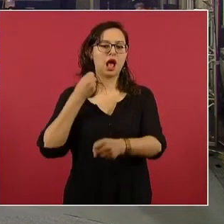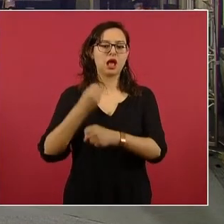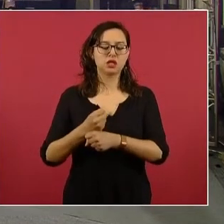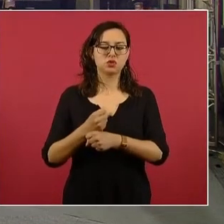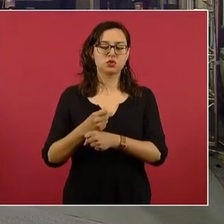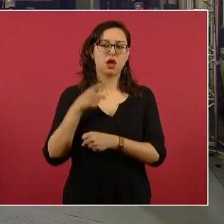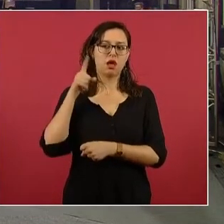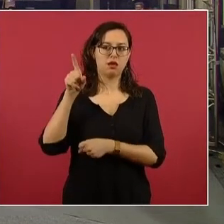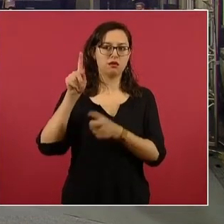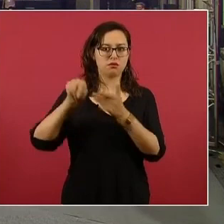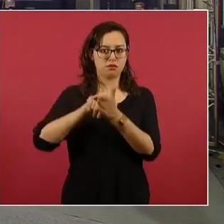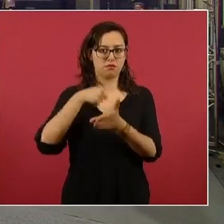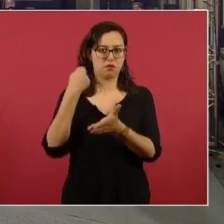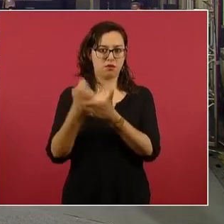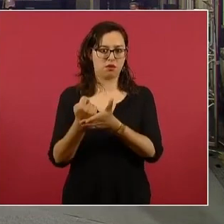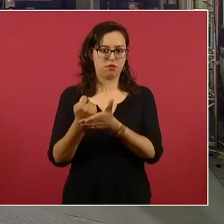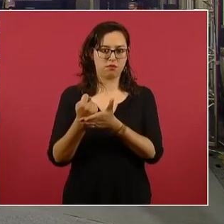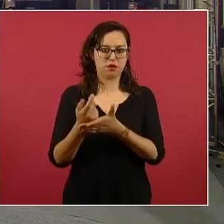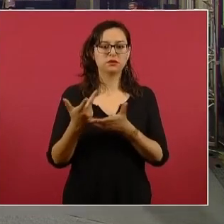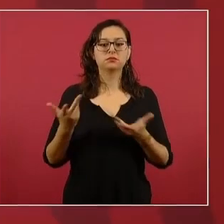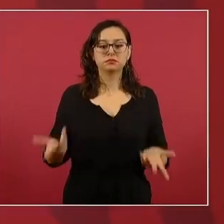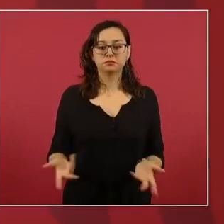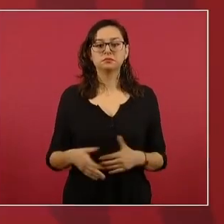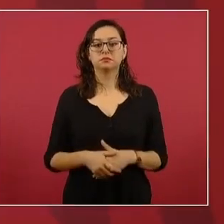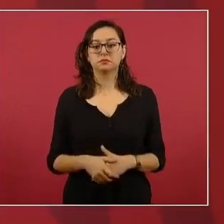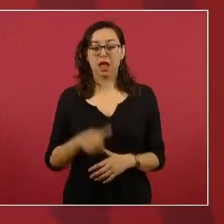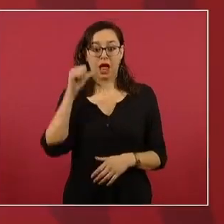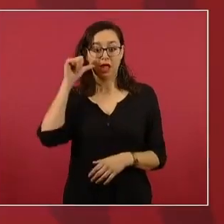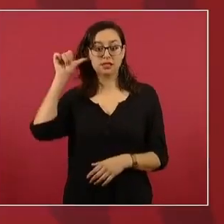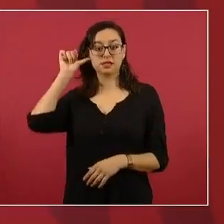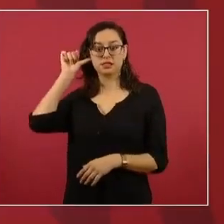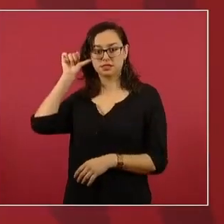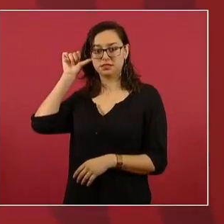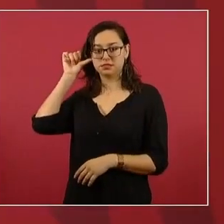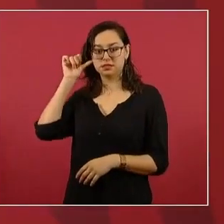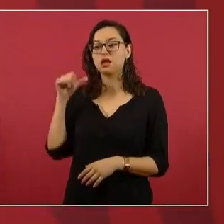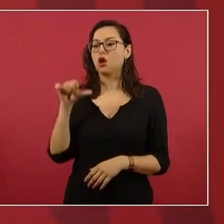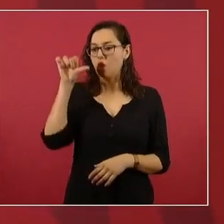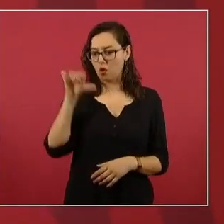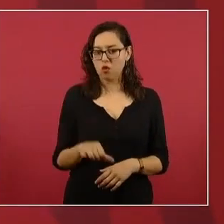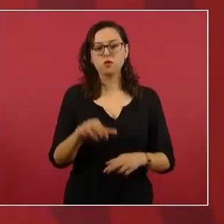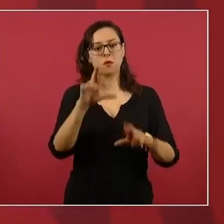En Tamaulipas, sí. Pues ya tengo la respuesta y tenía razón.